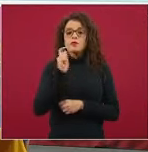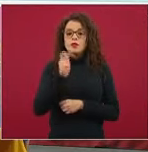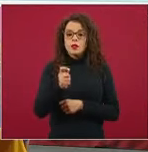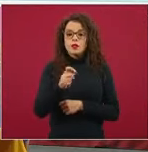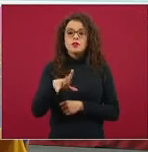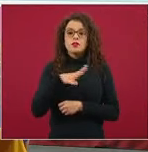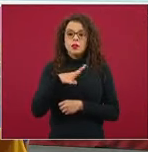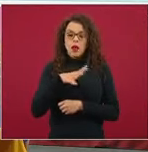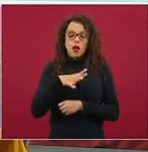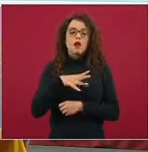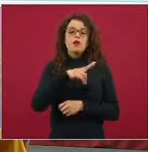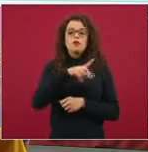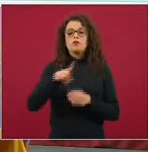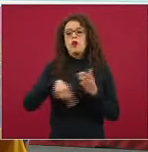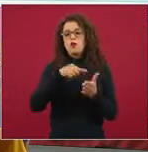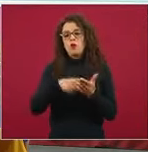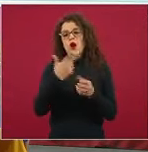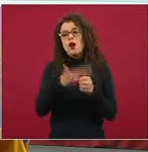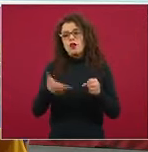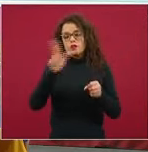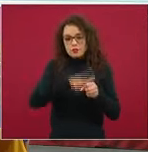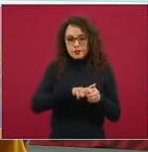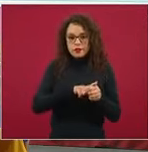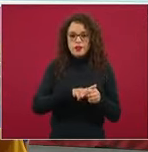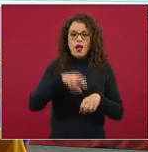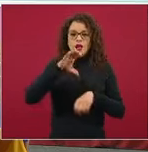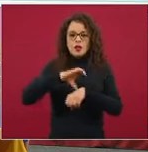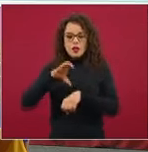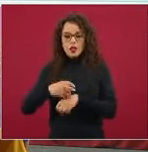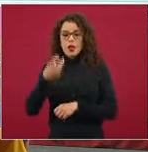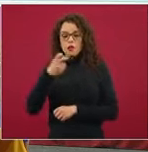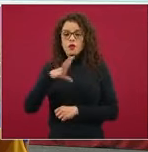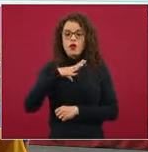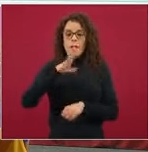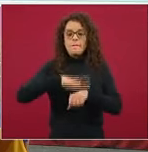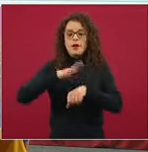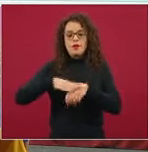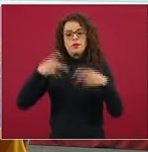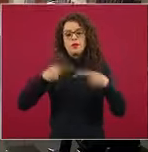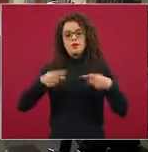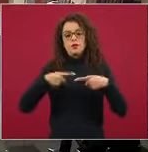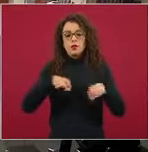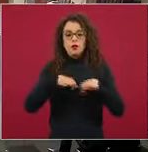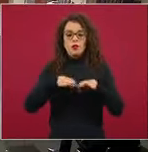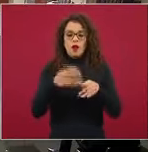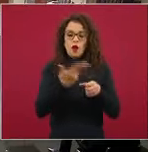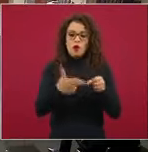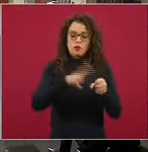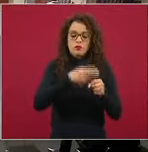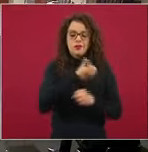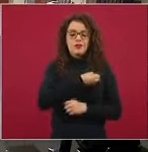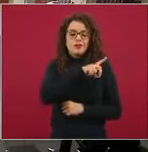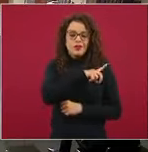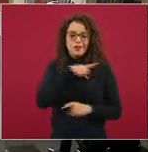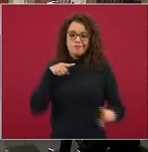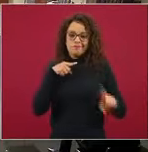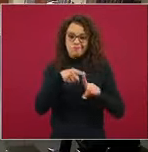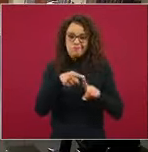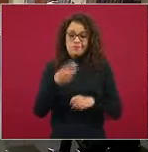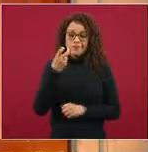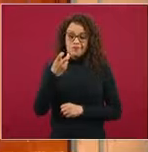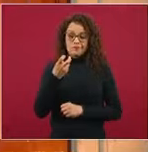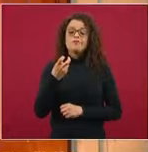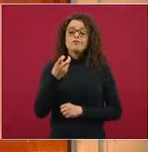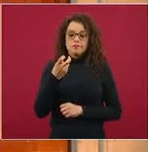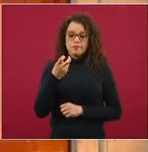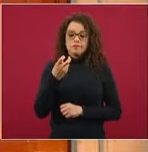cantidad de unidades médicas y por lo tanto concentran también mayor cantidad de profesionales de la salud. Entonces esto también tiene que ver un poco con la